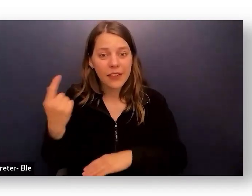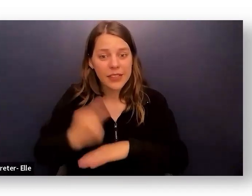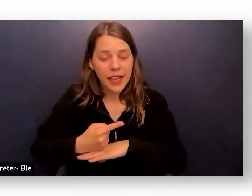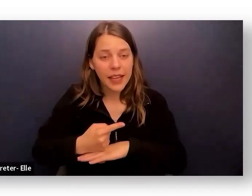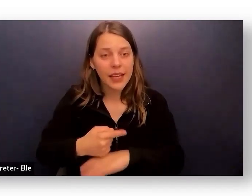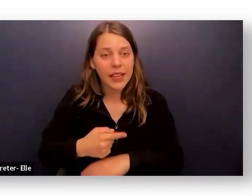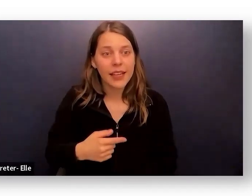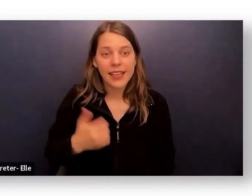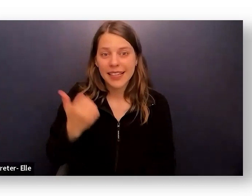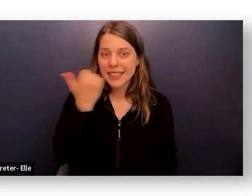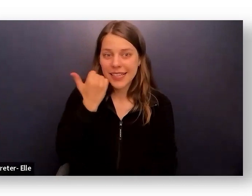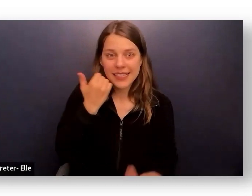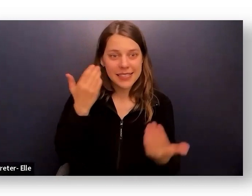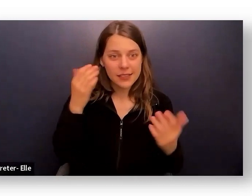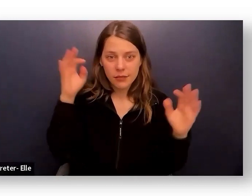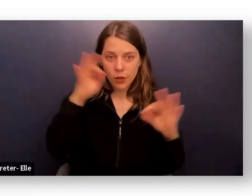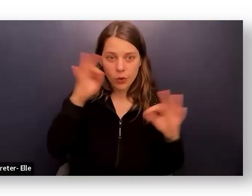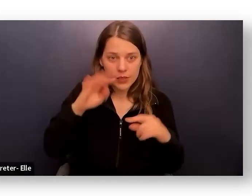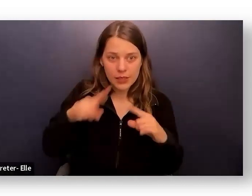Yo estaba en el dentista.